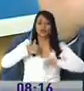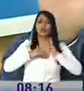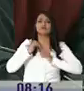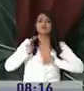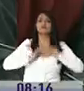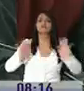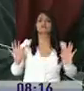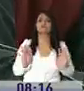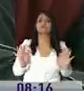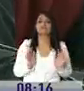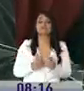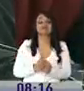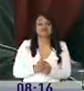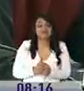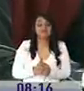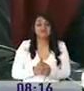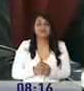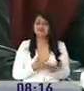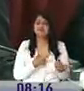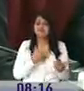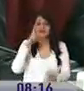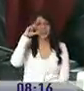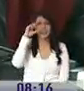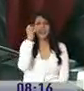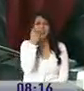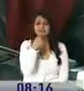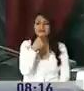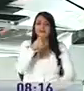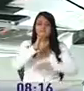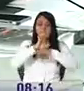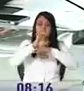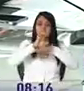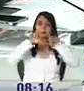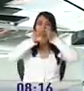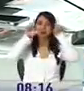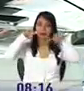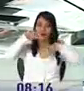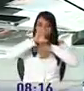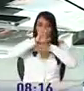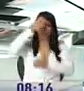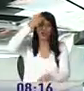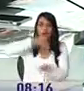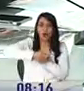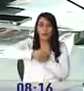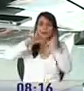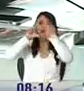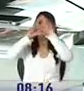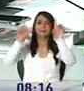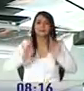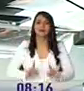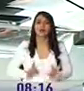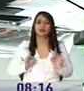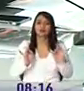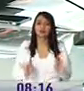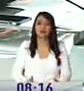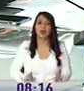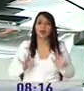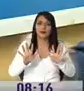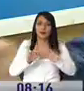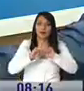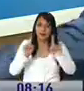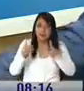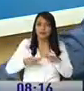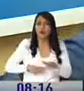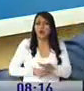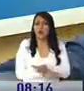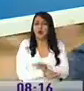con ello lazo se refiere a una empresa ecuatoriana que supuestamente fue comprada por la compañía australiana Corn que incluiría un sistema de coimas a